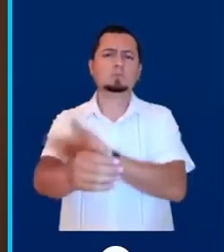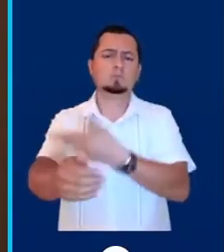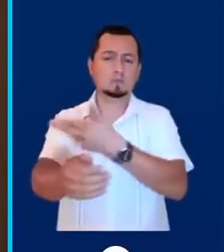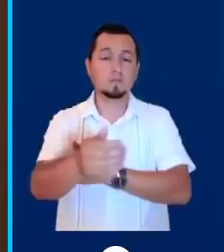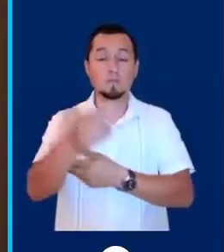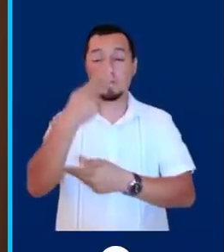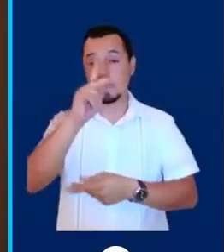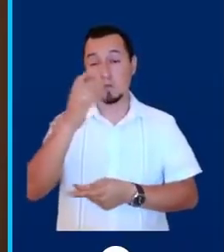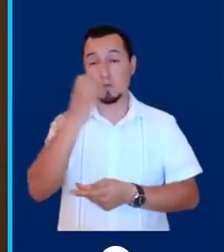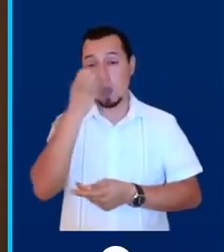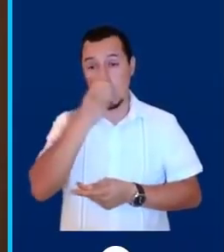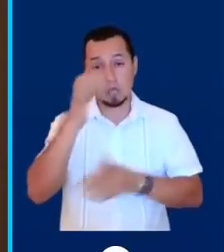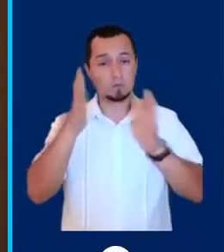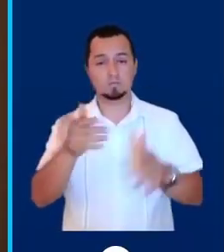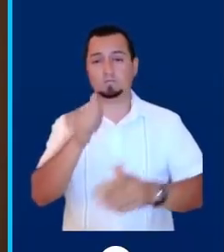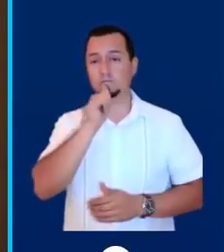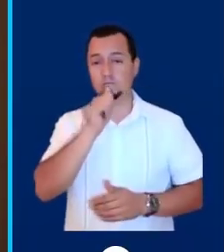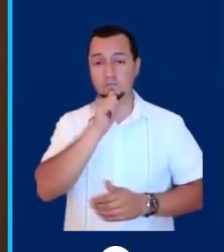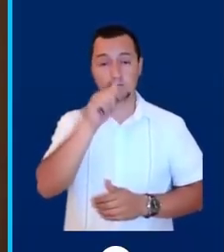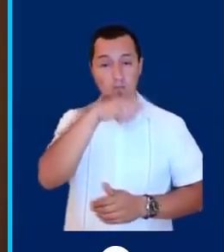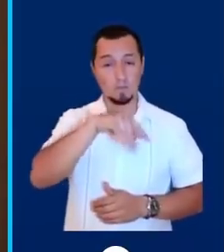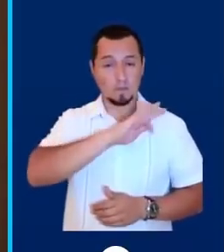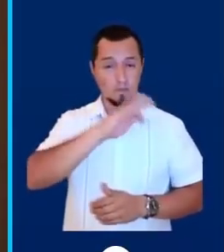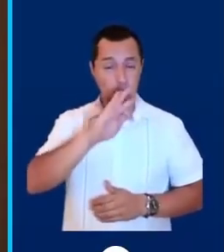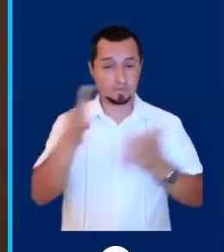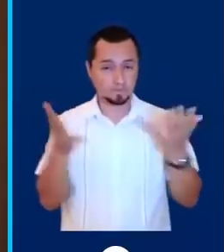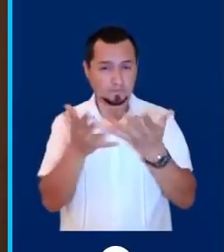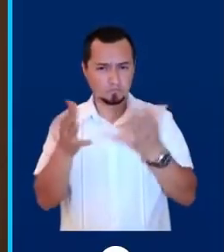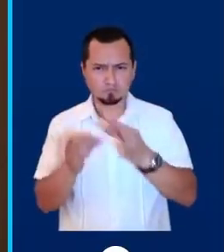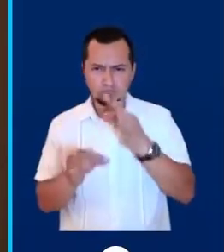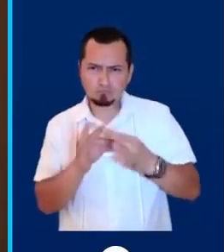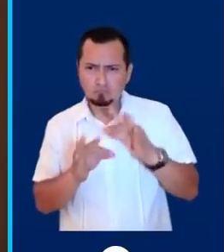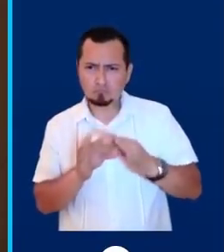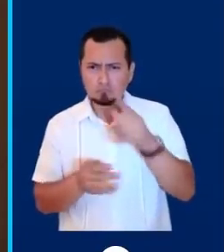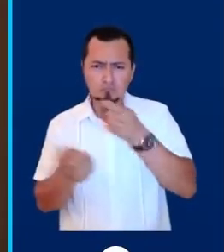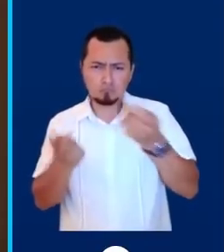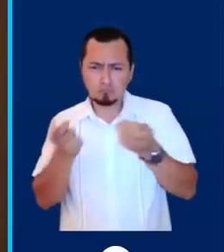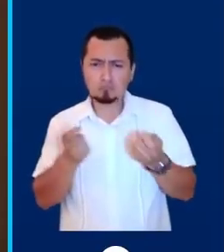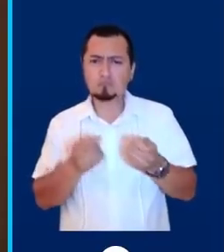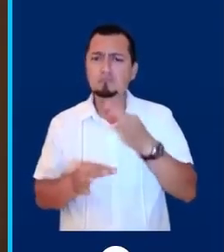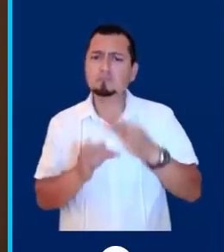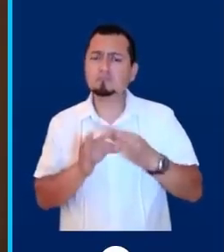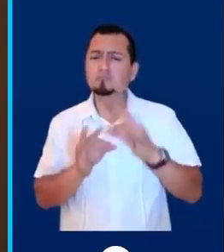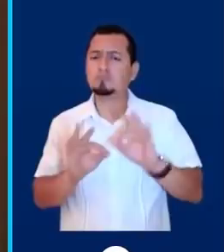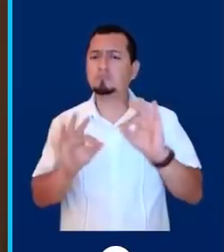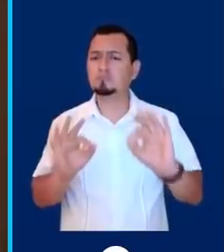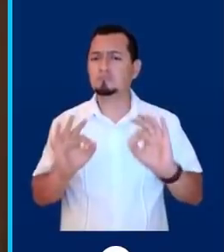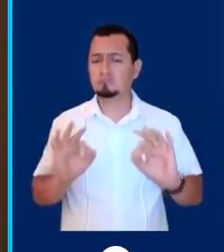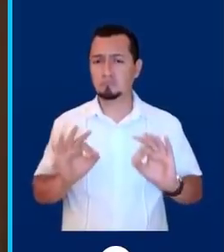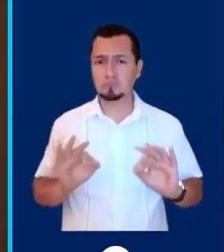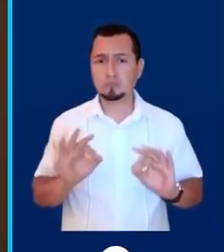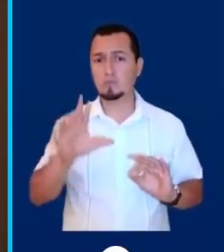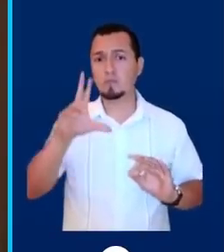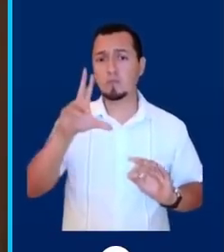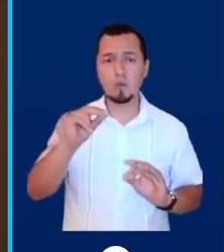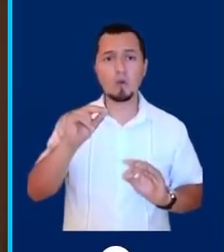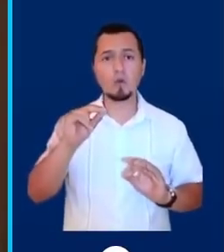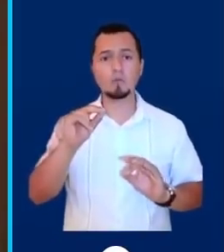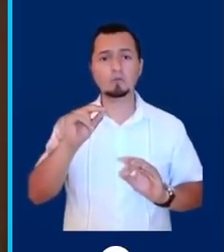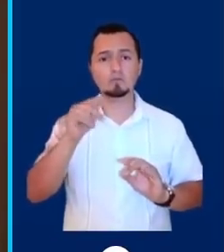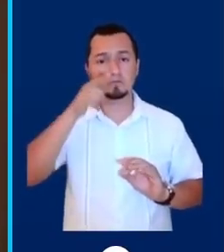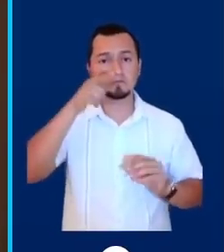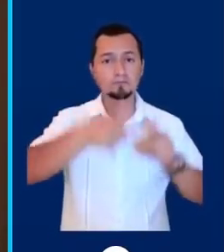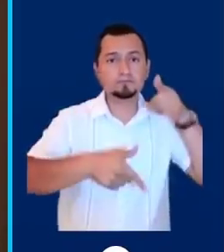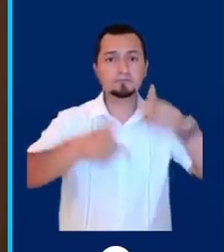las universidades e instituciones de educación superior han cumplido con los protocolos sanitarios vigentes y no se ha registrado